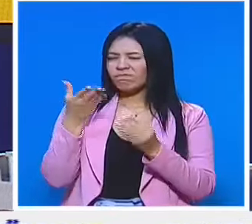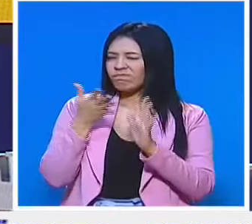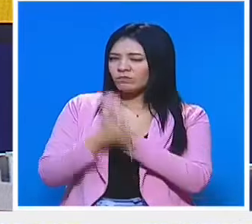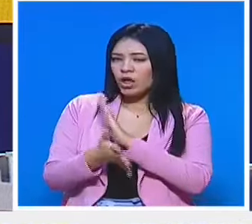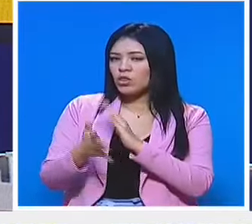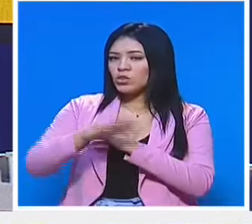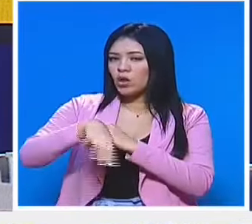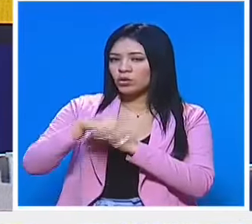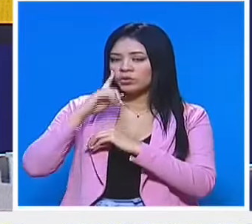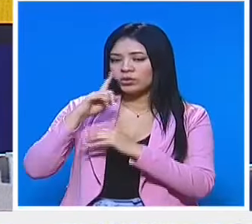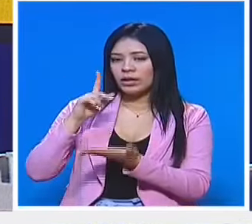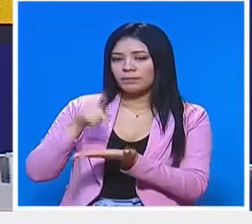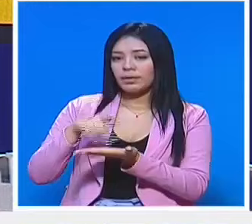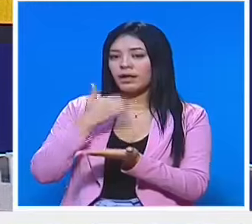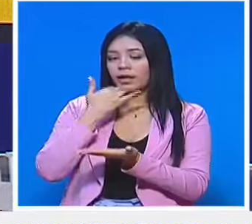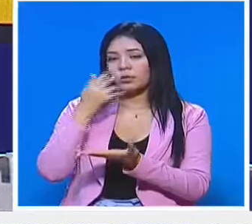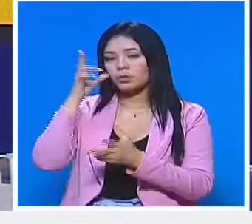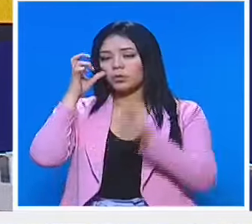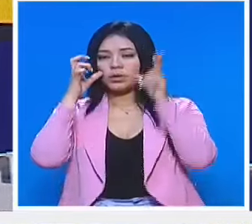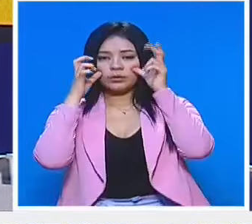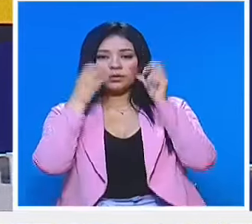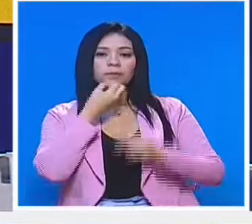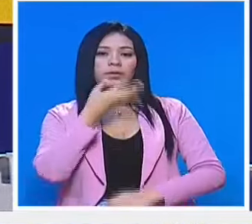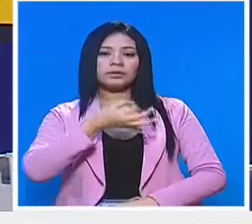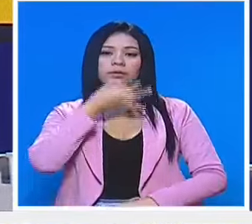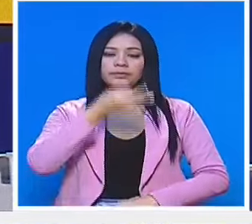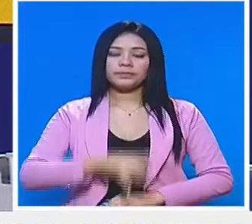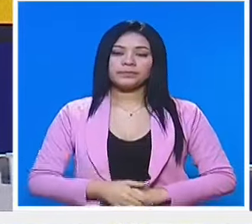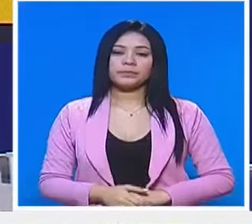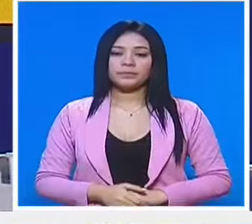en el lugar de los hechos. Cuéntanos los detalles. Buenas tardes.